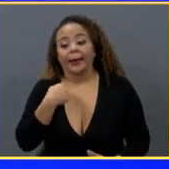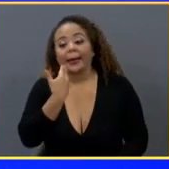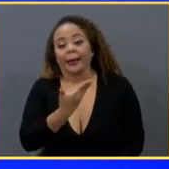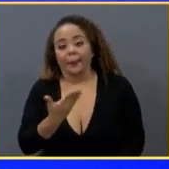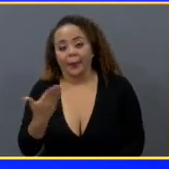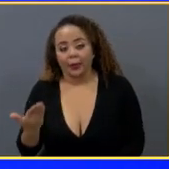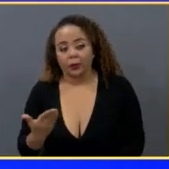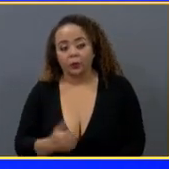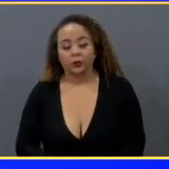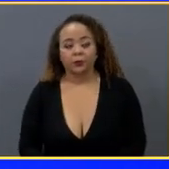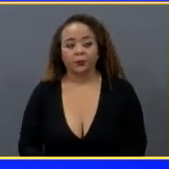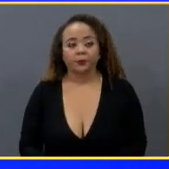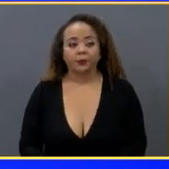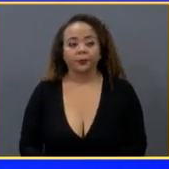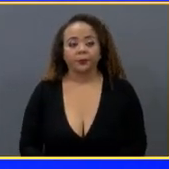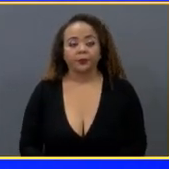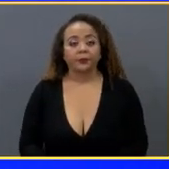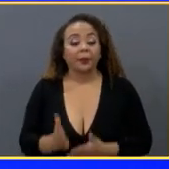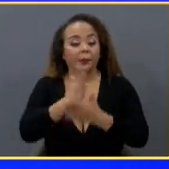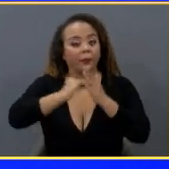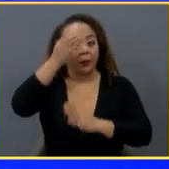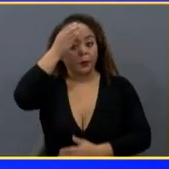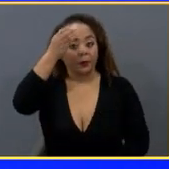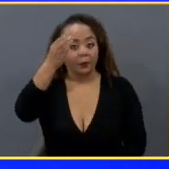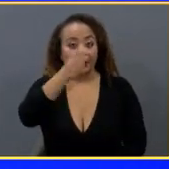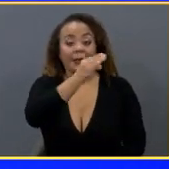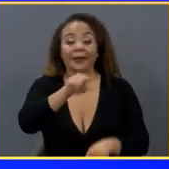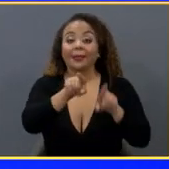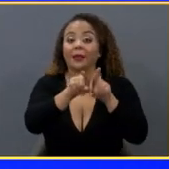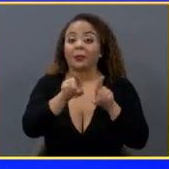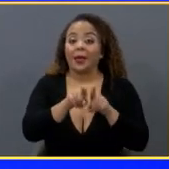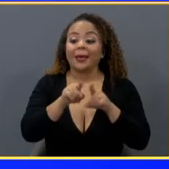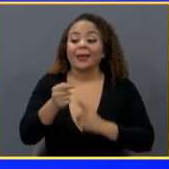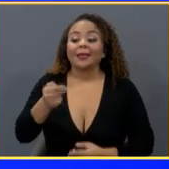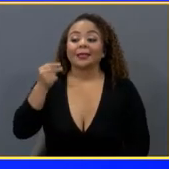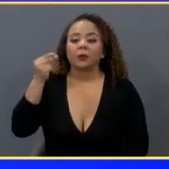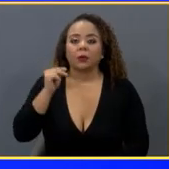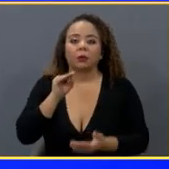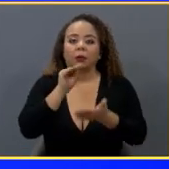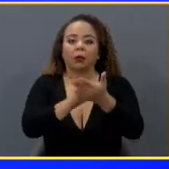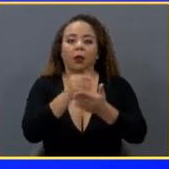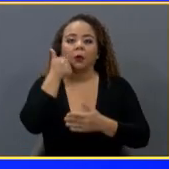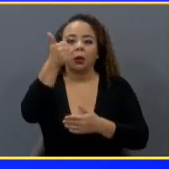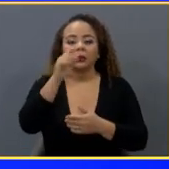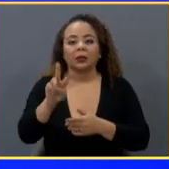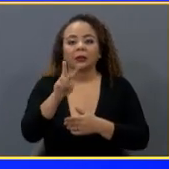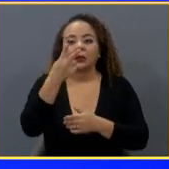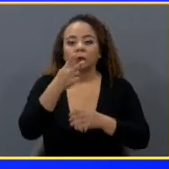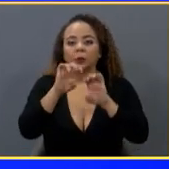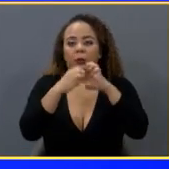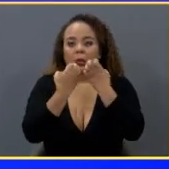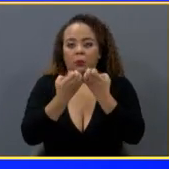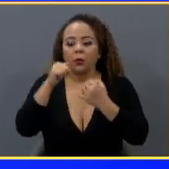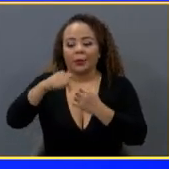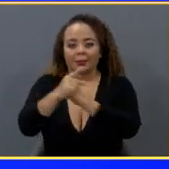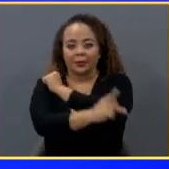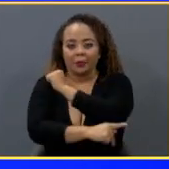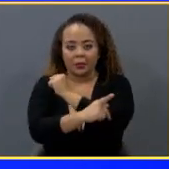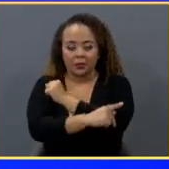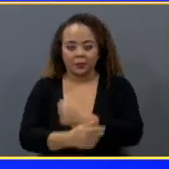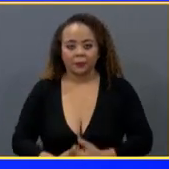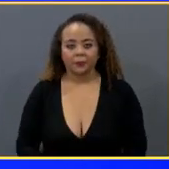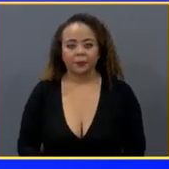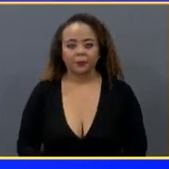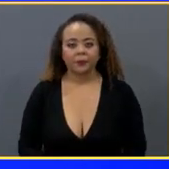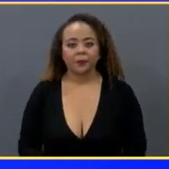elementos ya de trascendencia cultural históricos que colocan a Alajuelense como el segundo equipo en arrastre en este país.